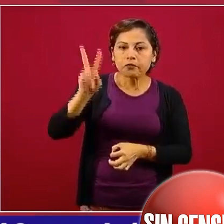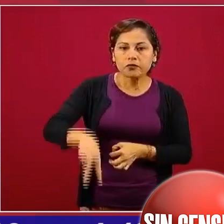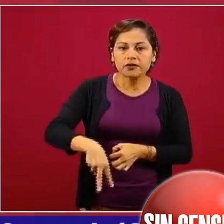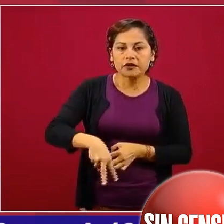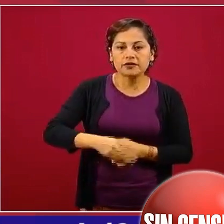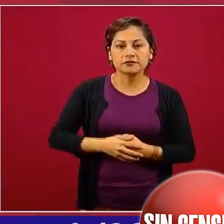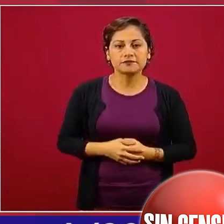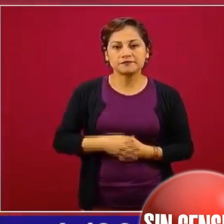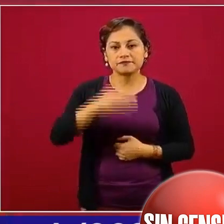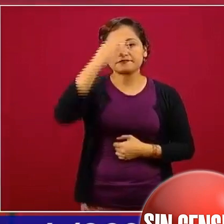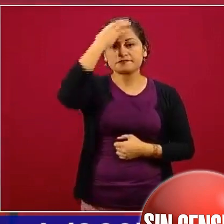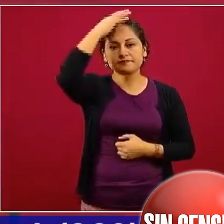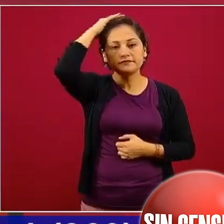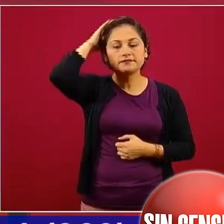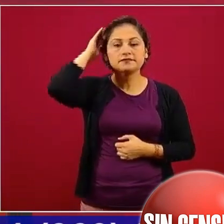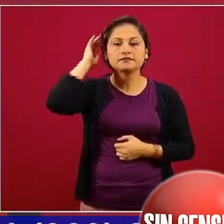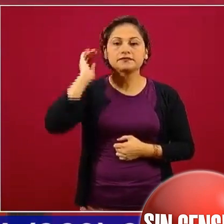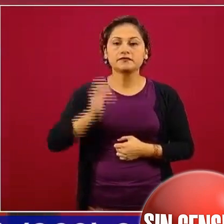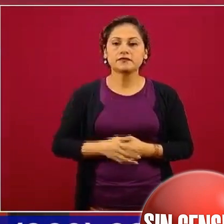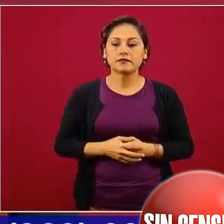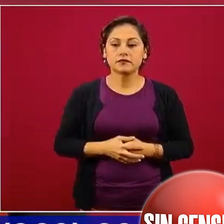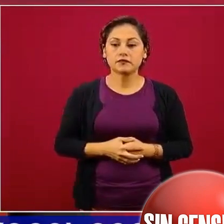Entonces, cuando